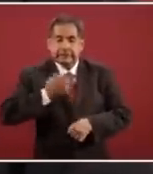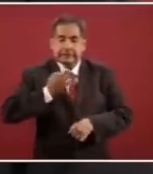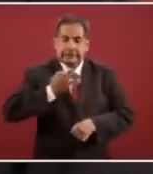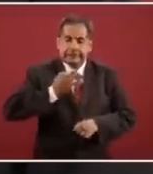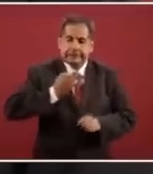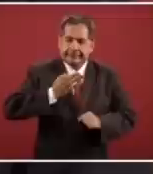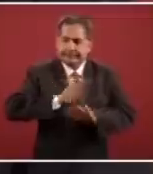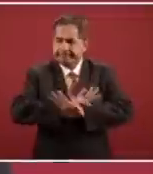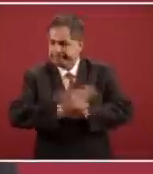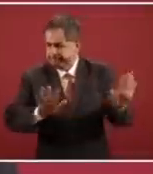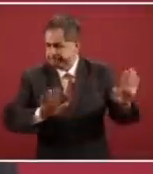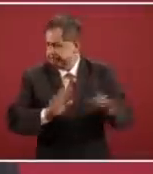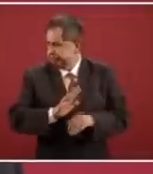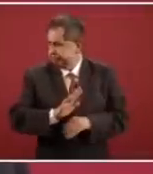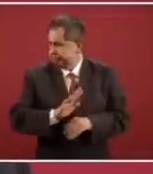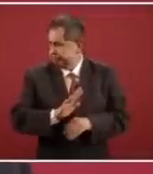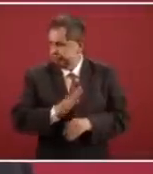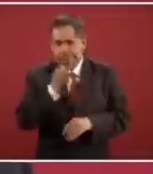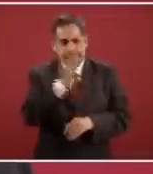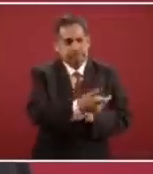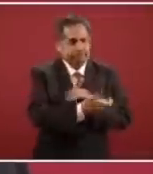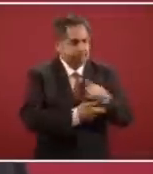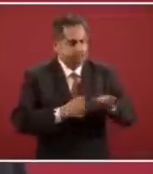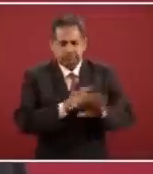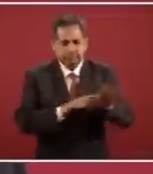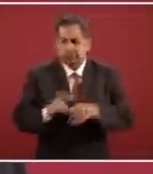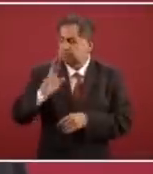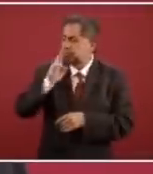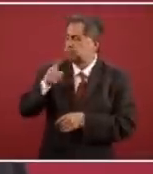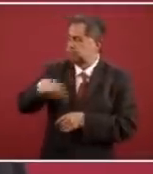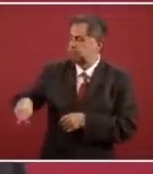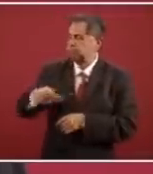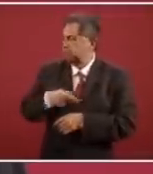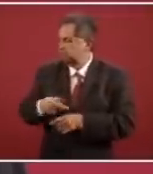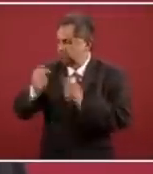que prefieran dejarle a sus hijos pobreza, pero no deshonra.